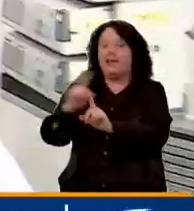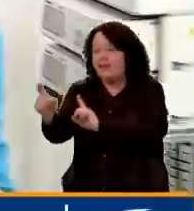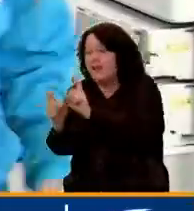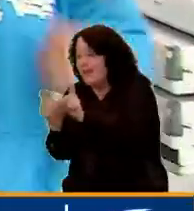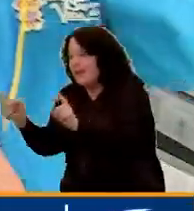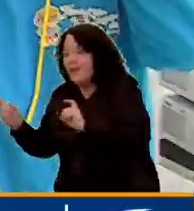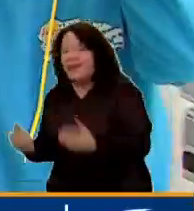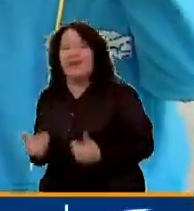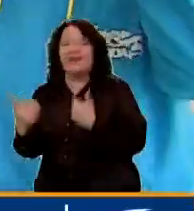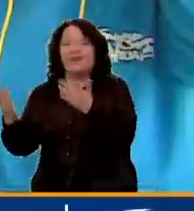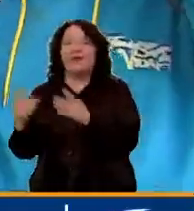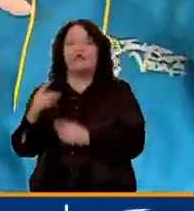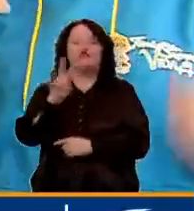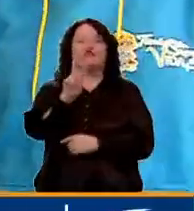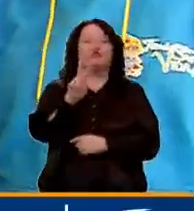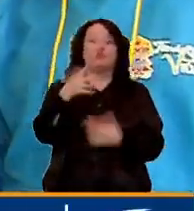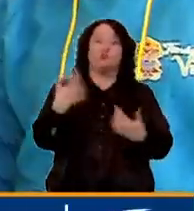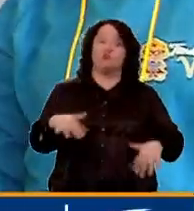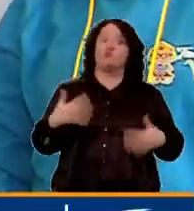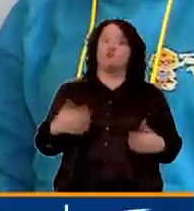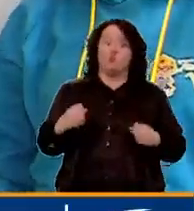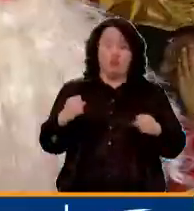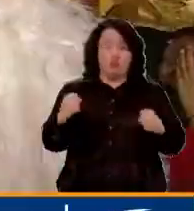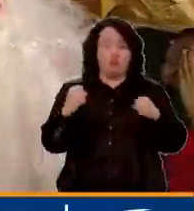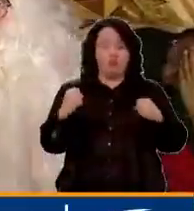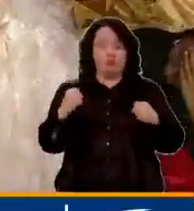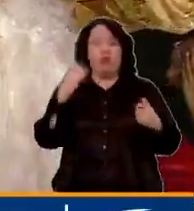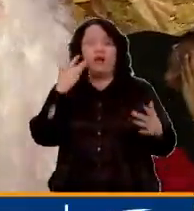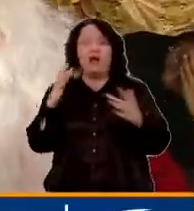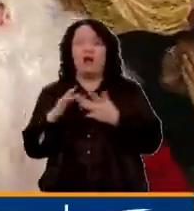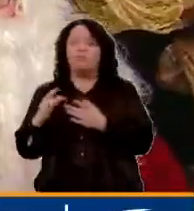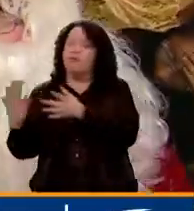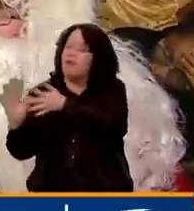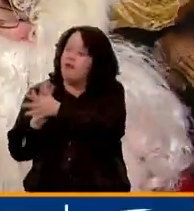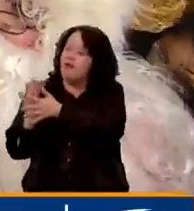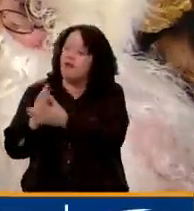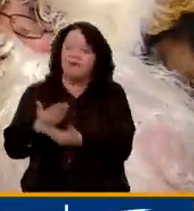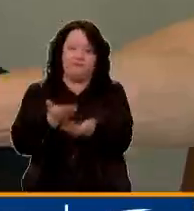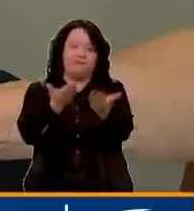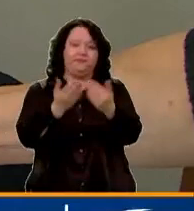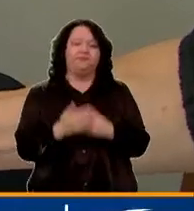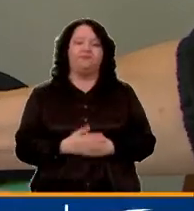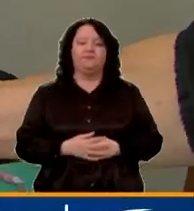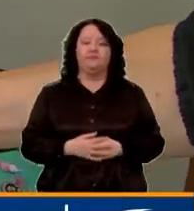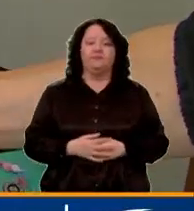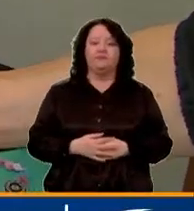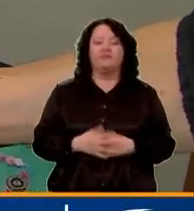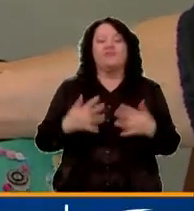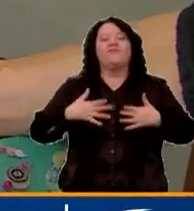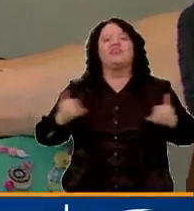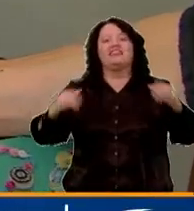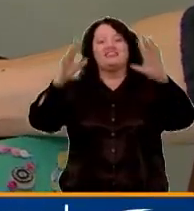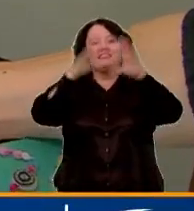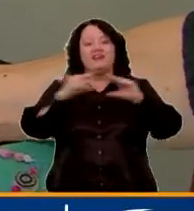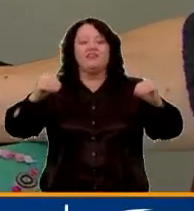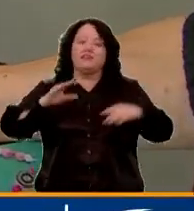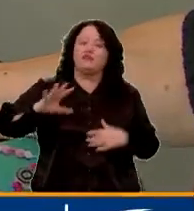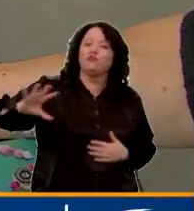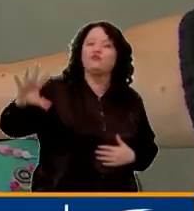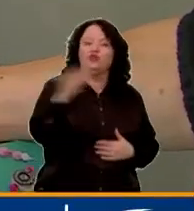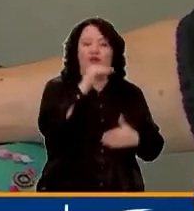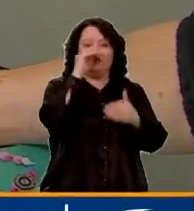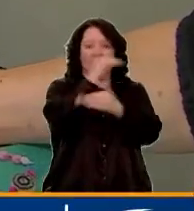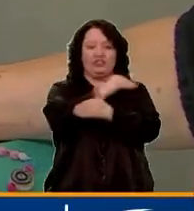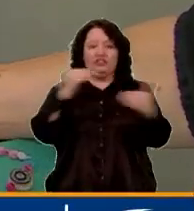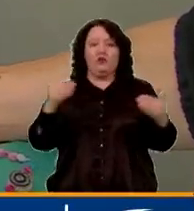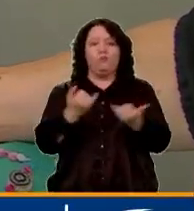y encontramos a dos superpoderosos que nos mandaron estos mensajes. Feliz Navidad a todos los niños que